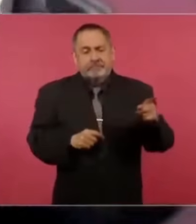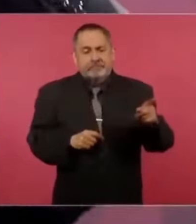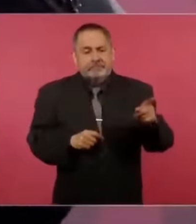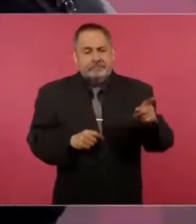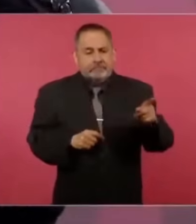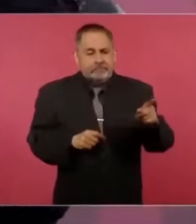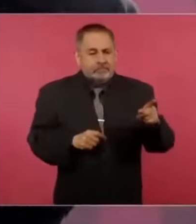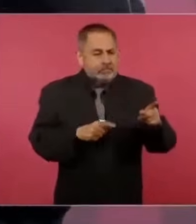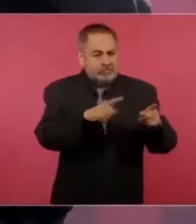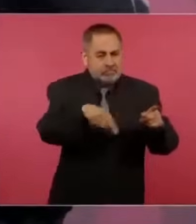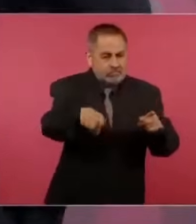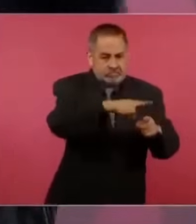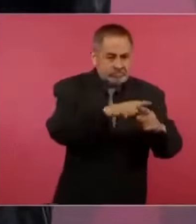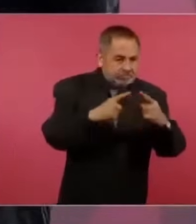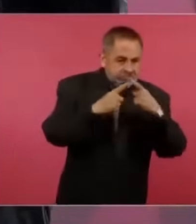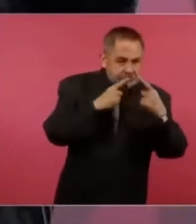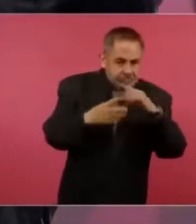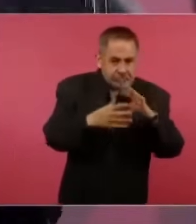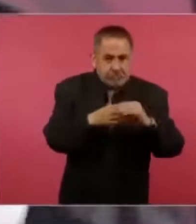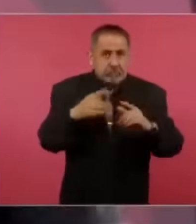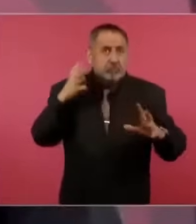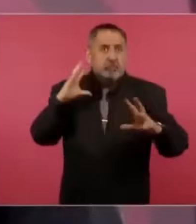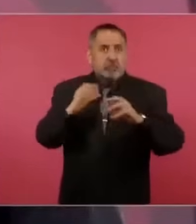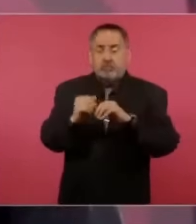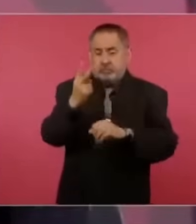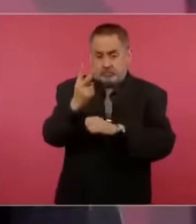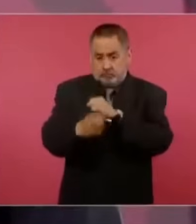una negociación de casi 2 años.